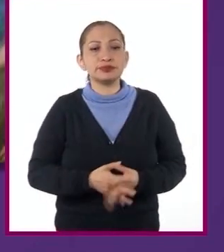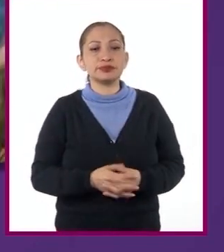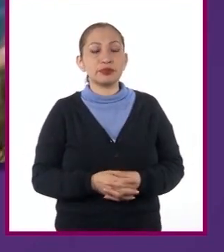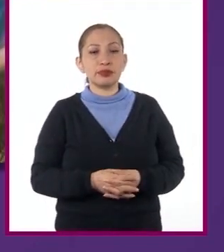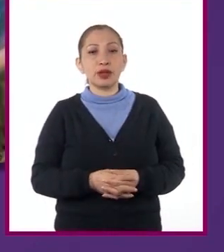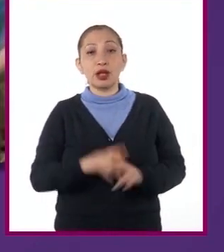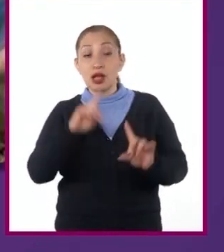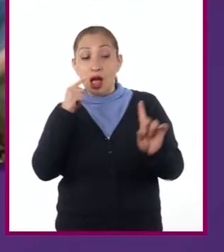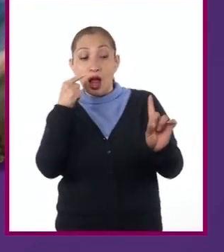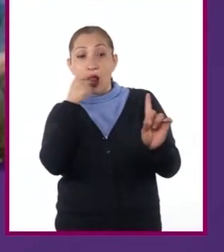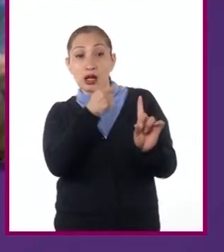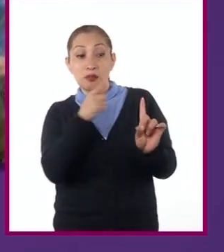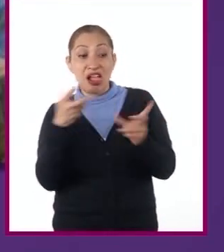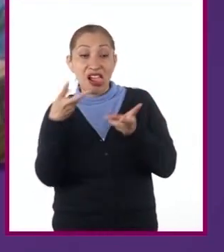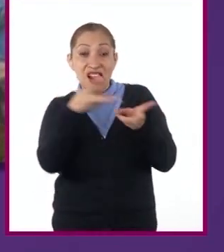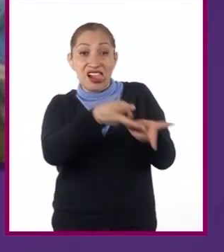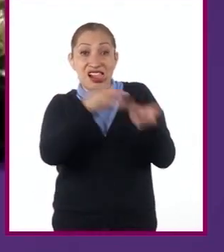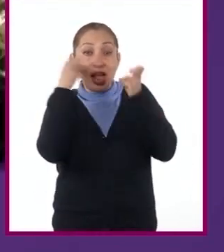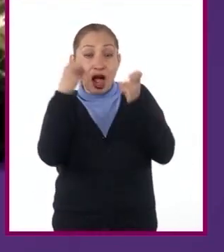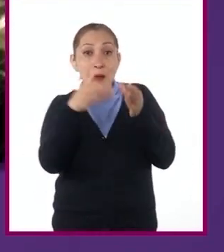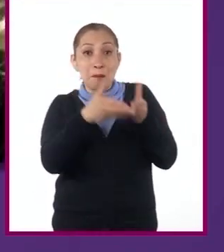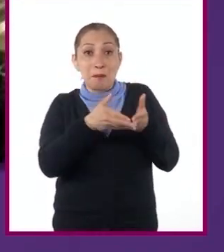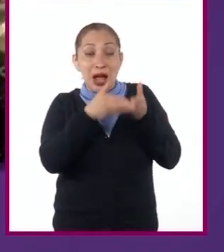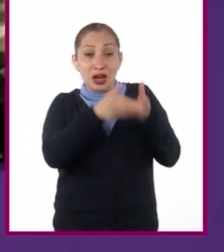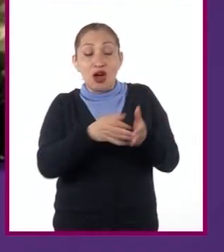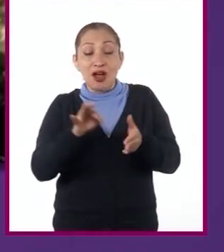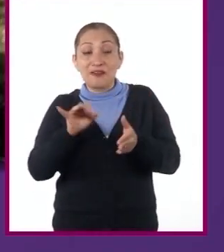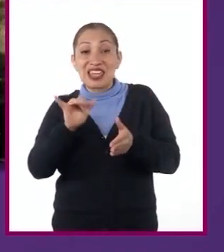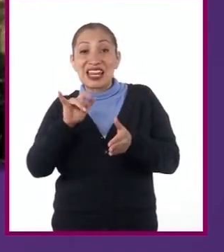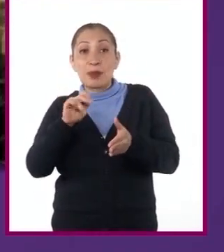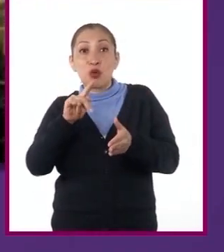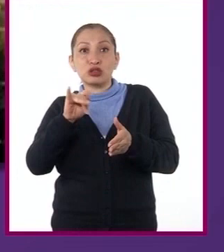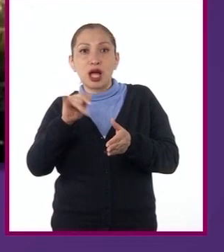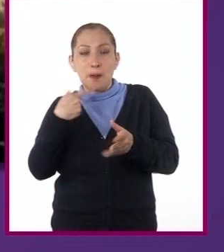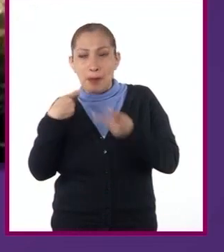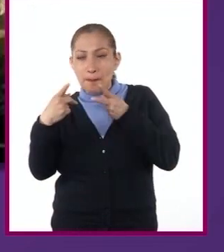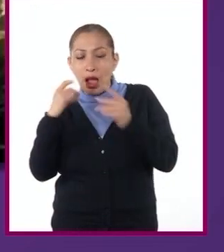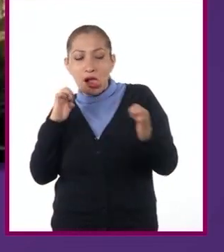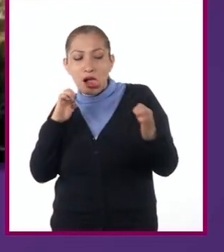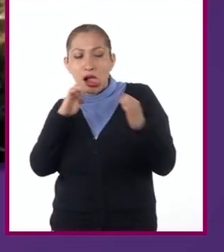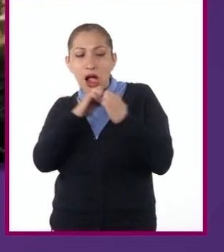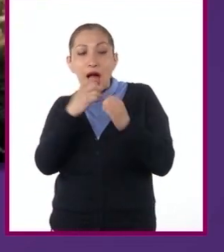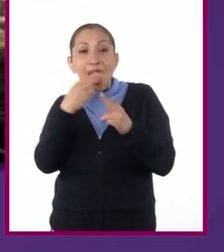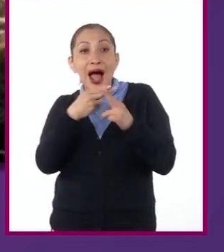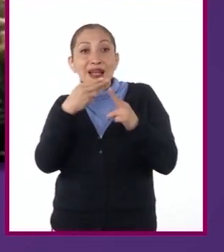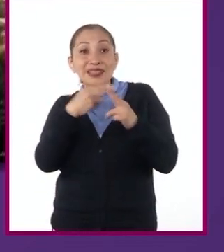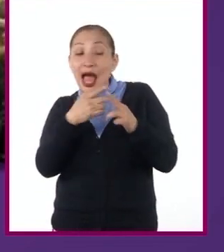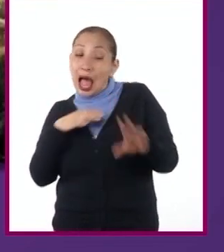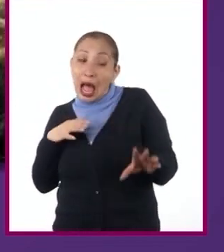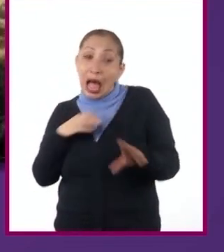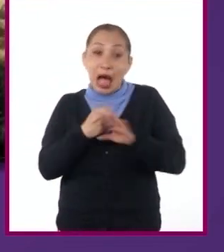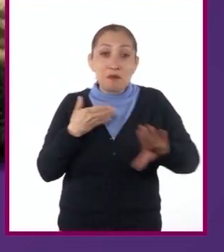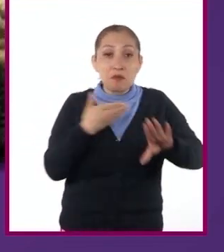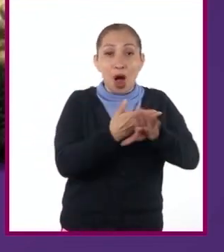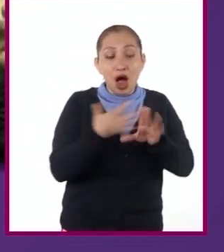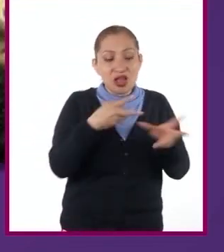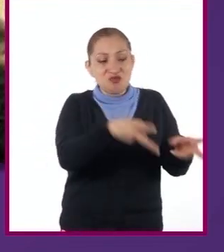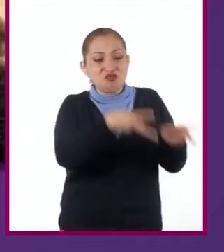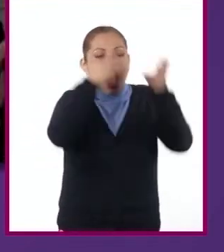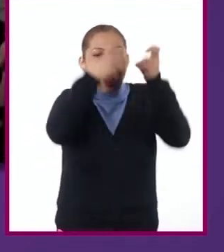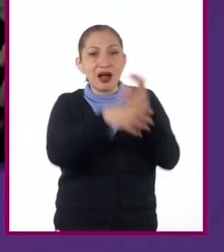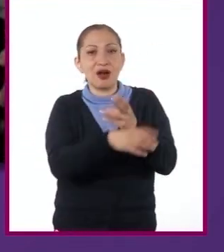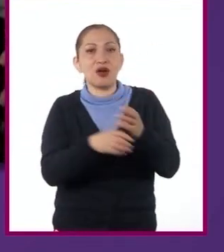En el objetivo del asalto a los barcos enemigos, los filibusteros preparaban el engaño hasta lograr el ataque y obtener el respectivo